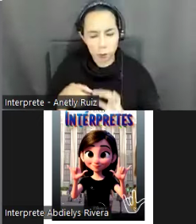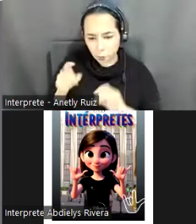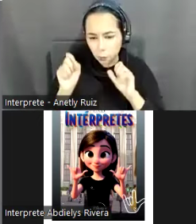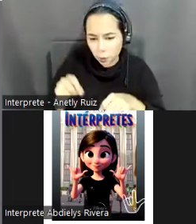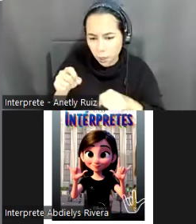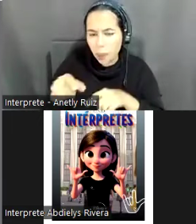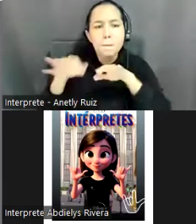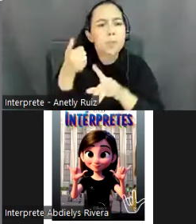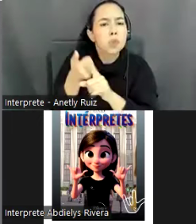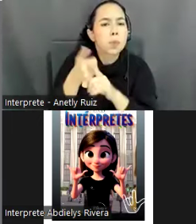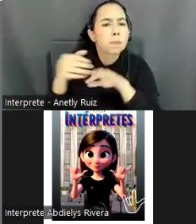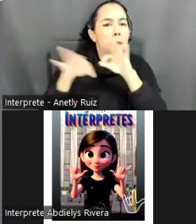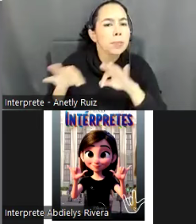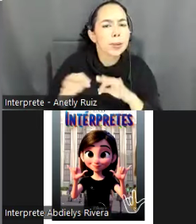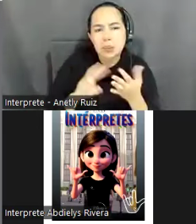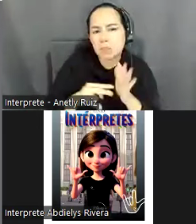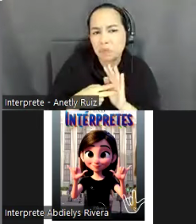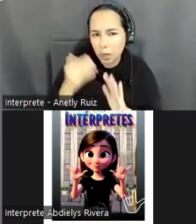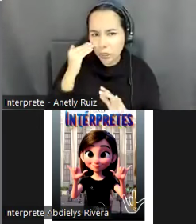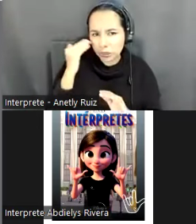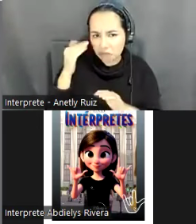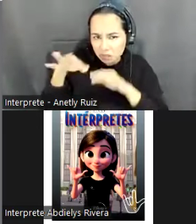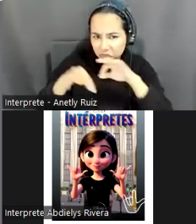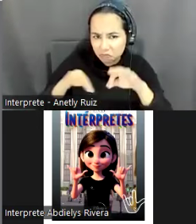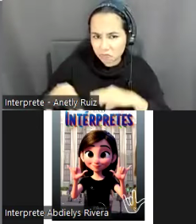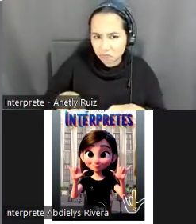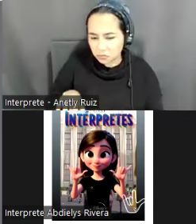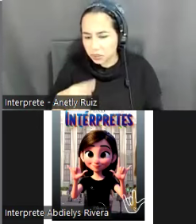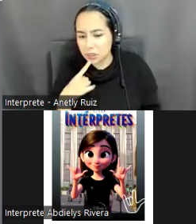para tener un poquito. No, solo en las escuelas.